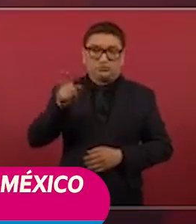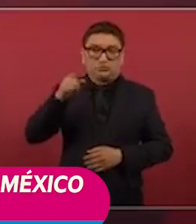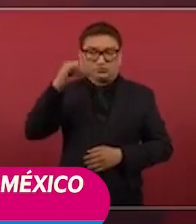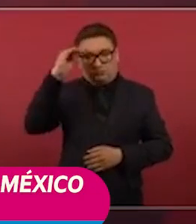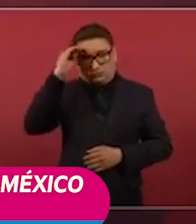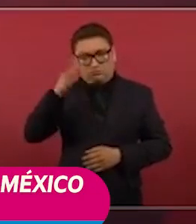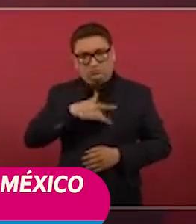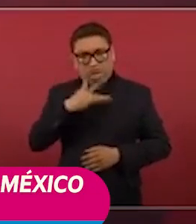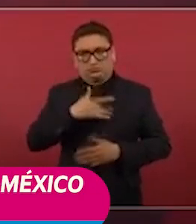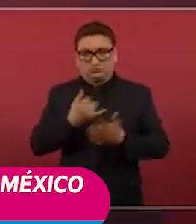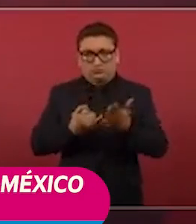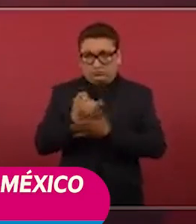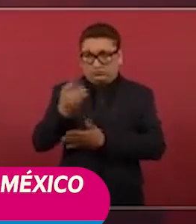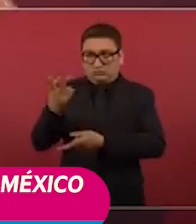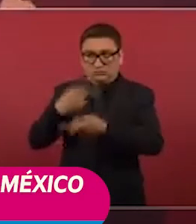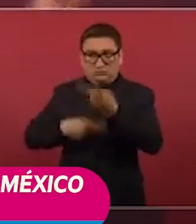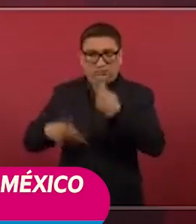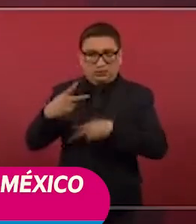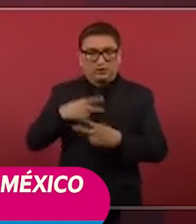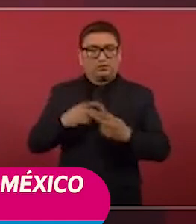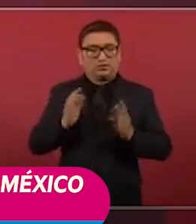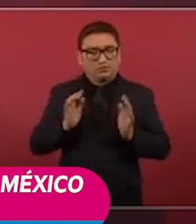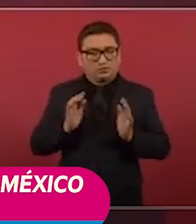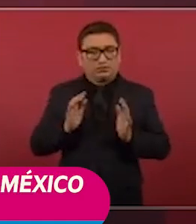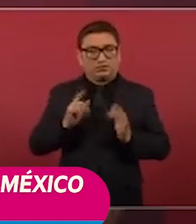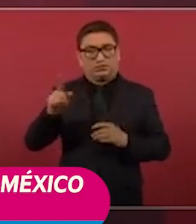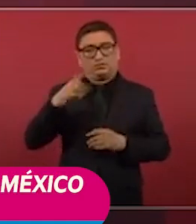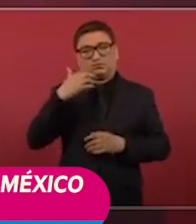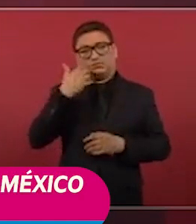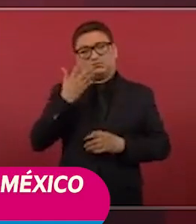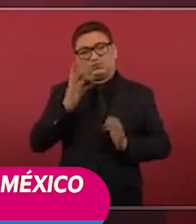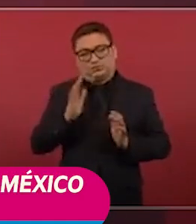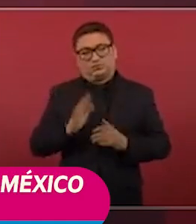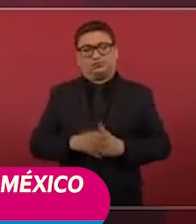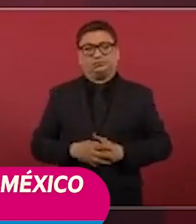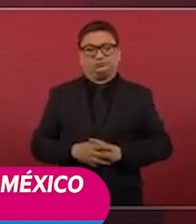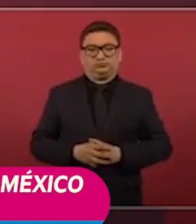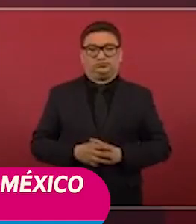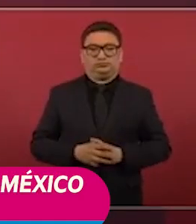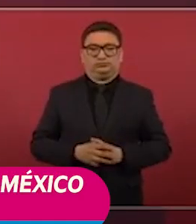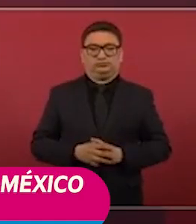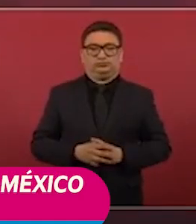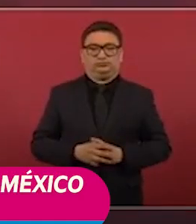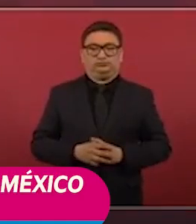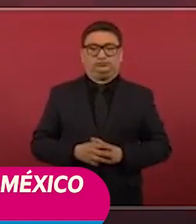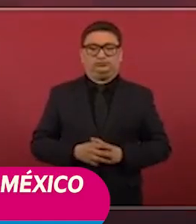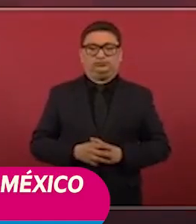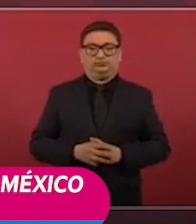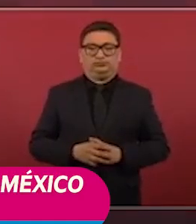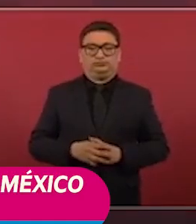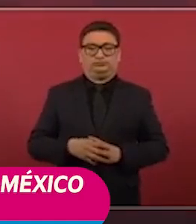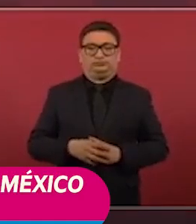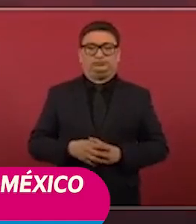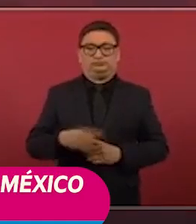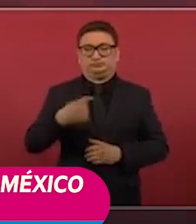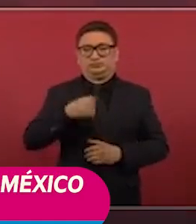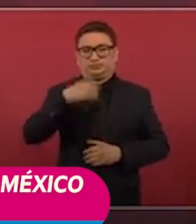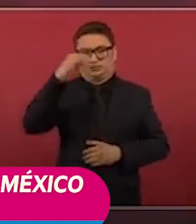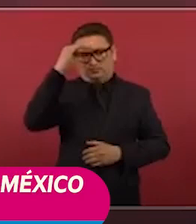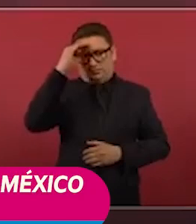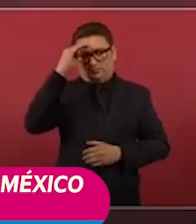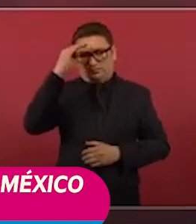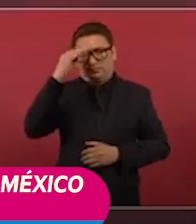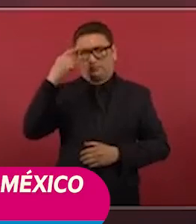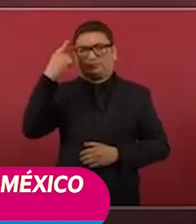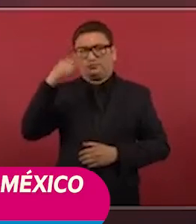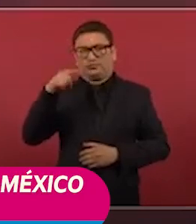si decide también venir, bueno, me va a decir que quiere venir. Estoy pensando en que vaya